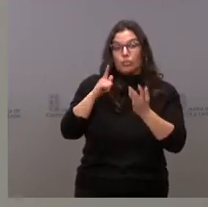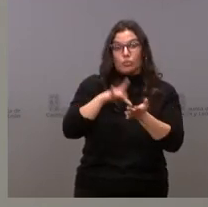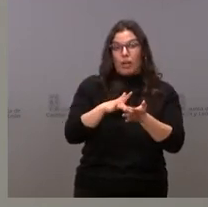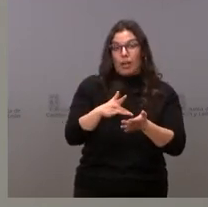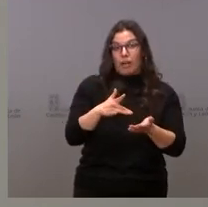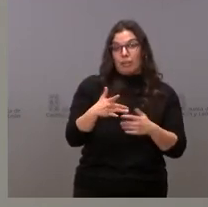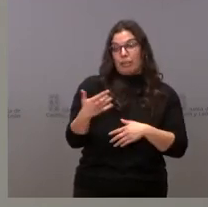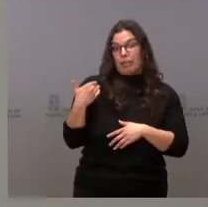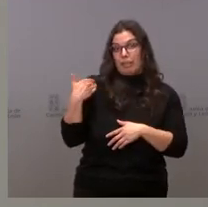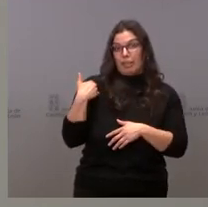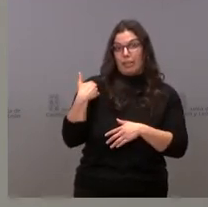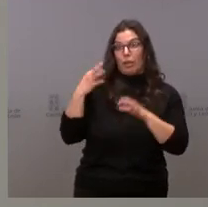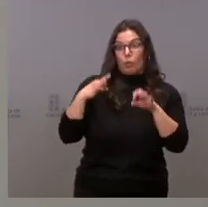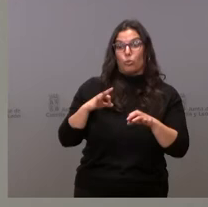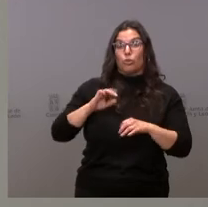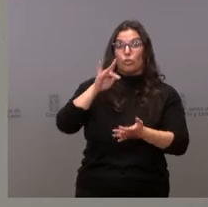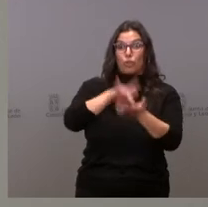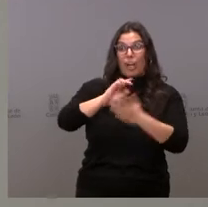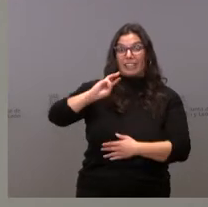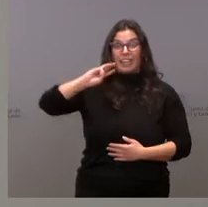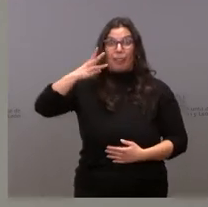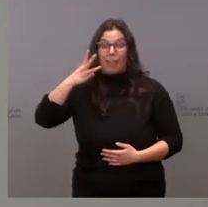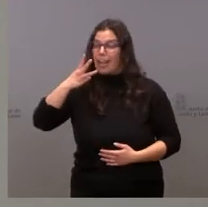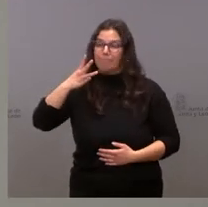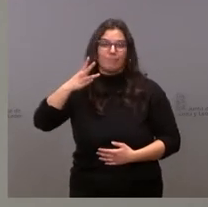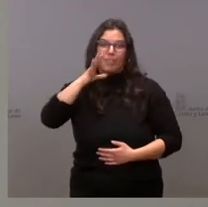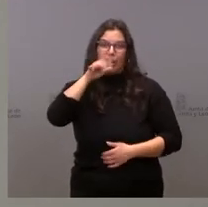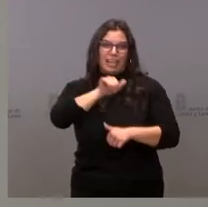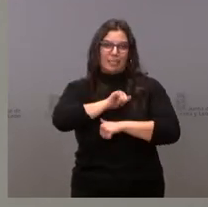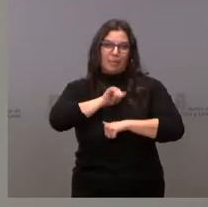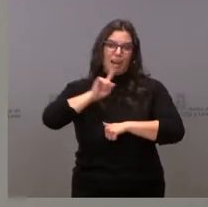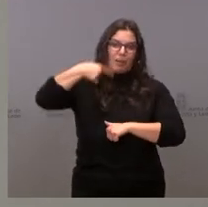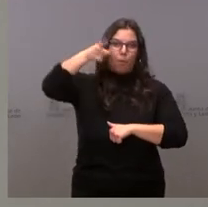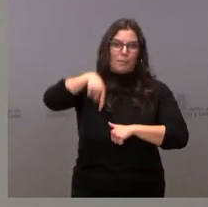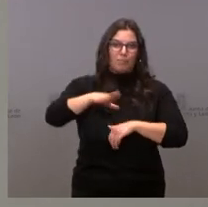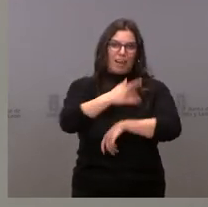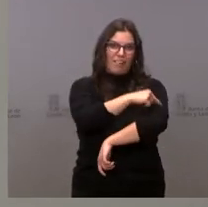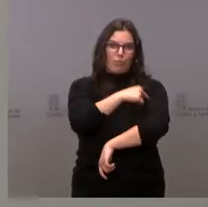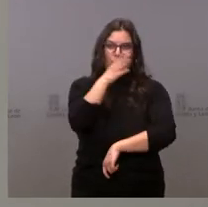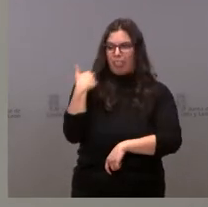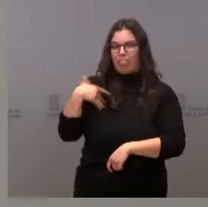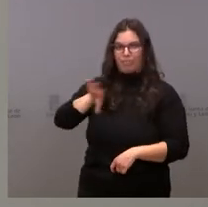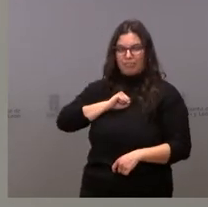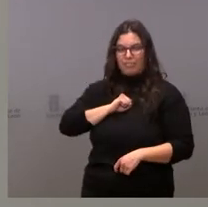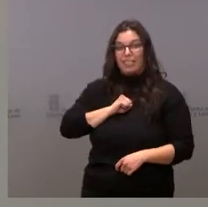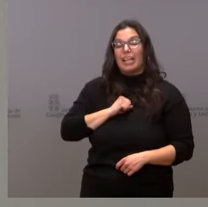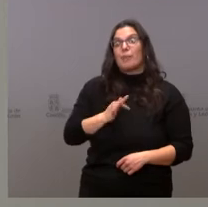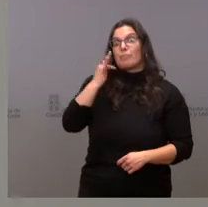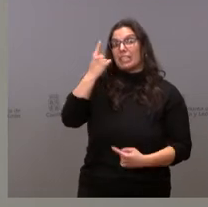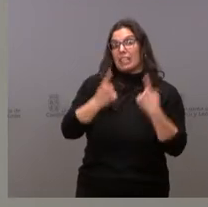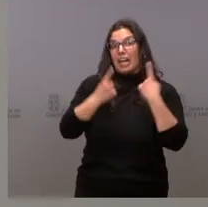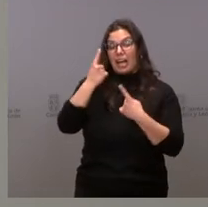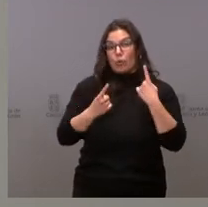antes de proceder a su llamamiento para la vacunación con lo cual hay que esperar un mes para poder exponerla de la vacuna y algunos de ellos no cumplen que no han sido